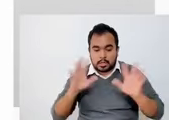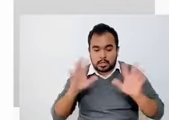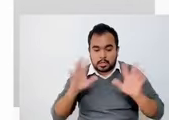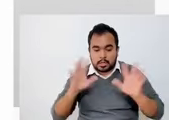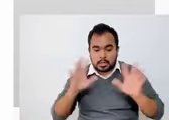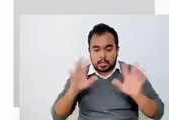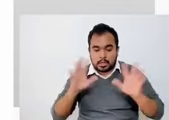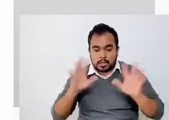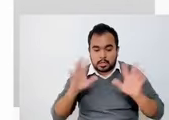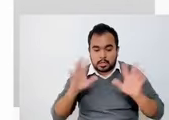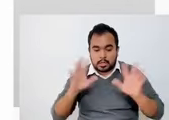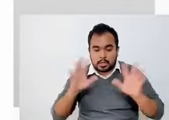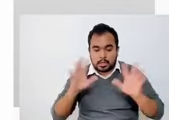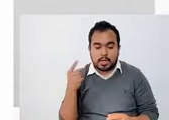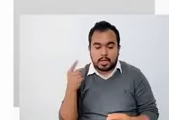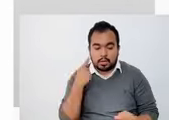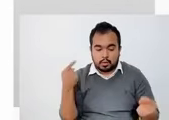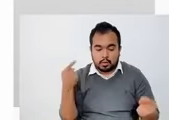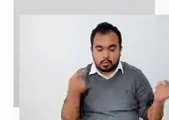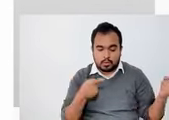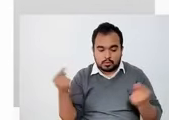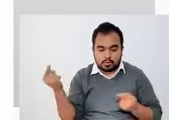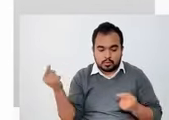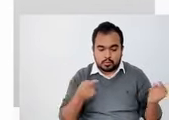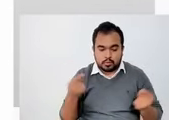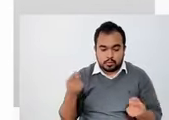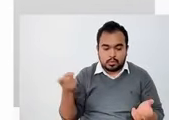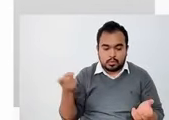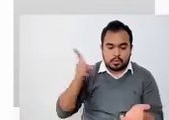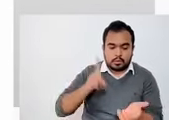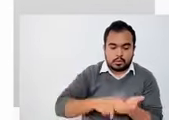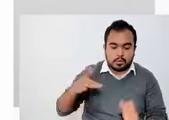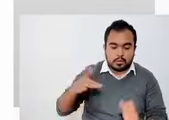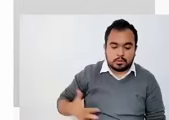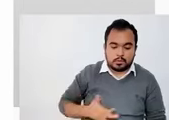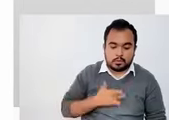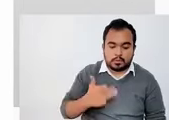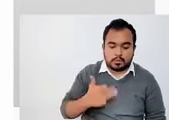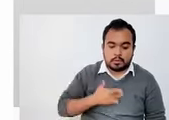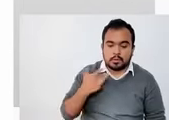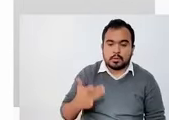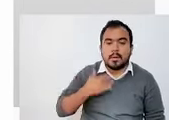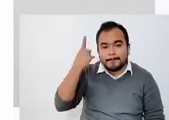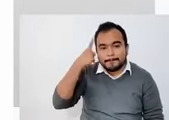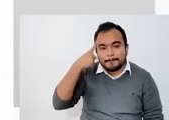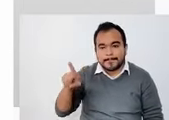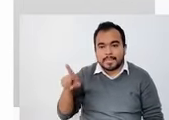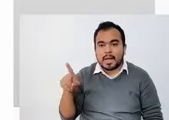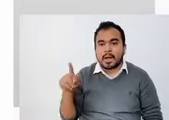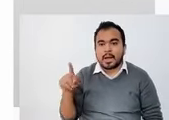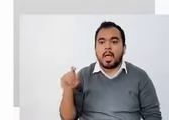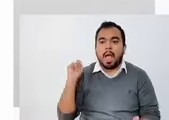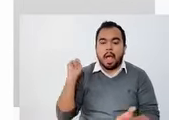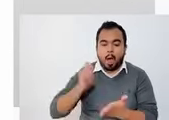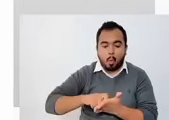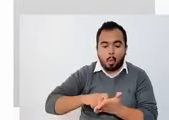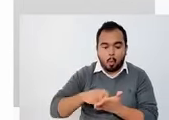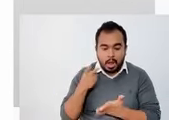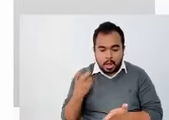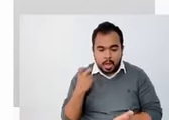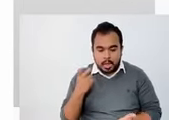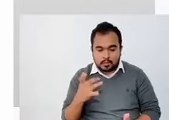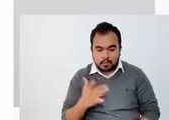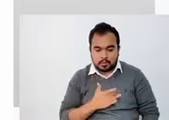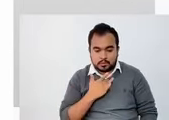se empieza a discutir por cosas que, en fin, es como cuántos ángeles caben en la punta de una aguja, ¿no? Pues ese es el estado actual de la